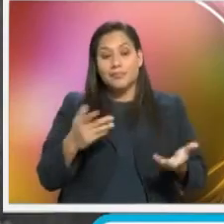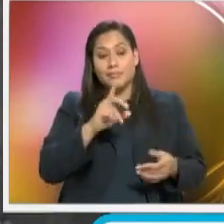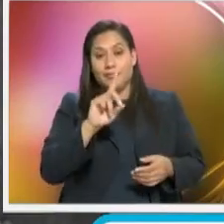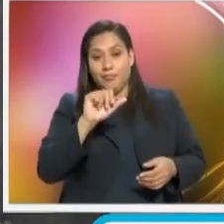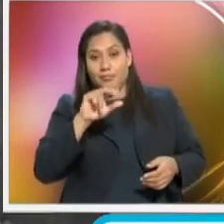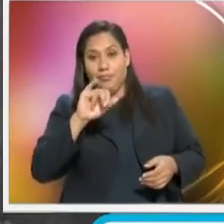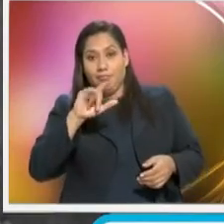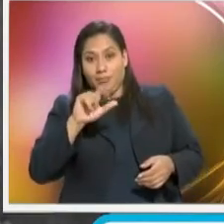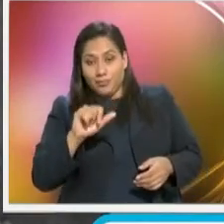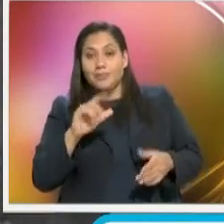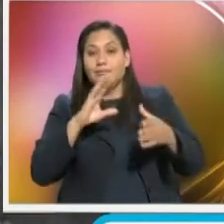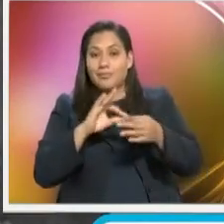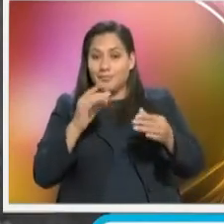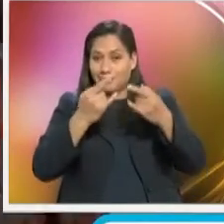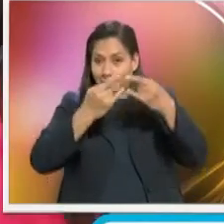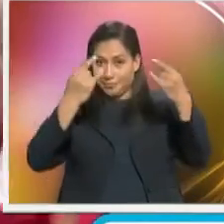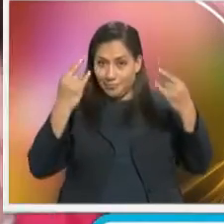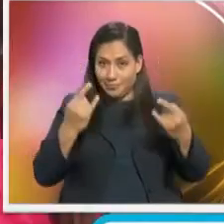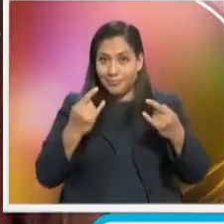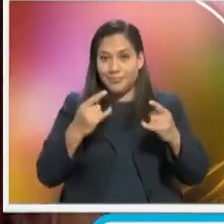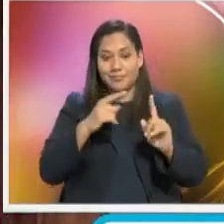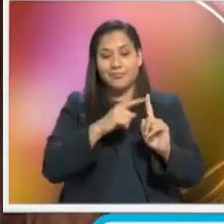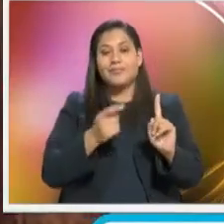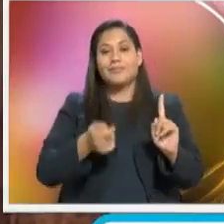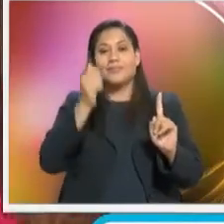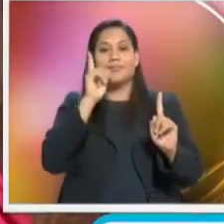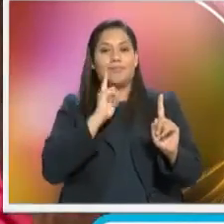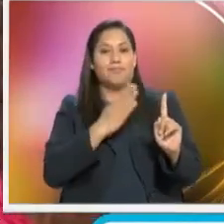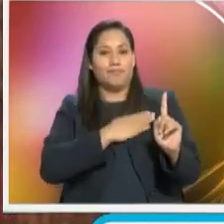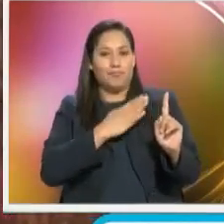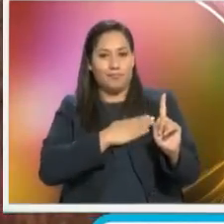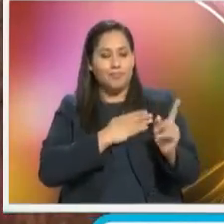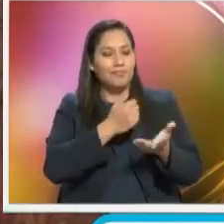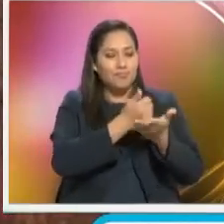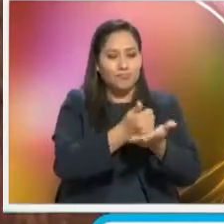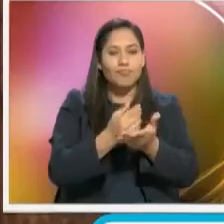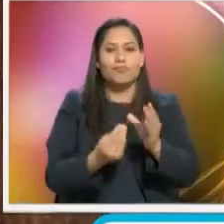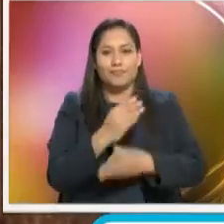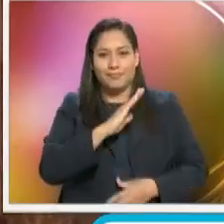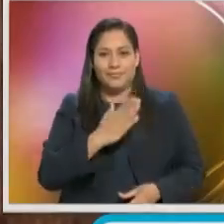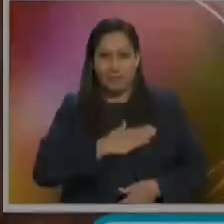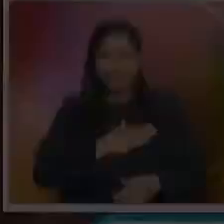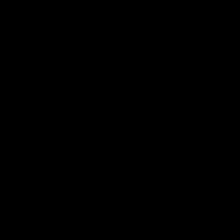Daniela, cuenta la leyenda, en la primera benefactora de la Nueva España.